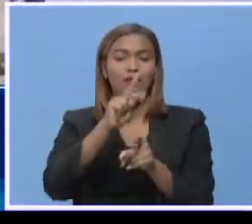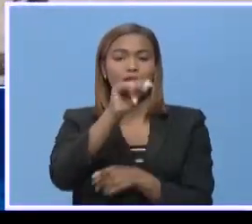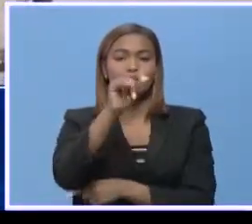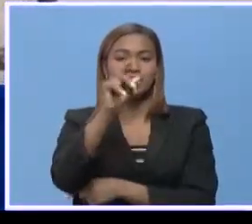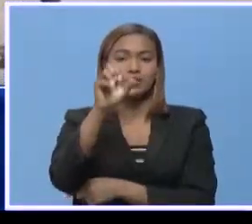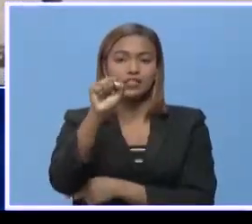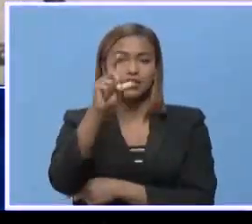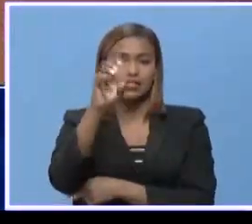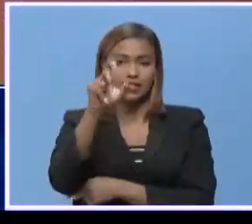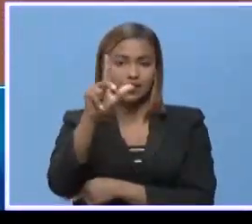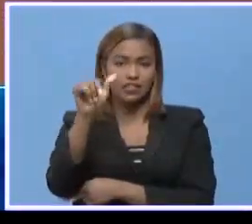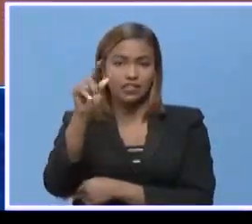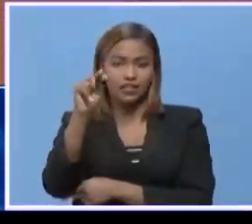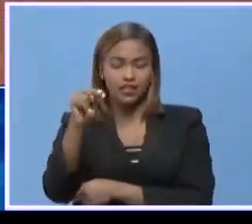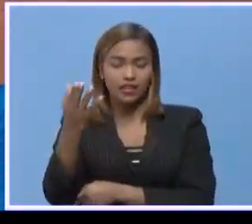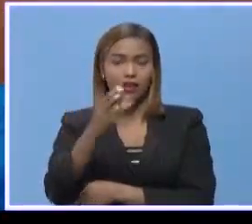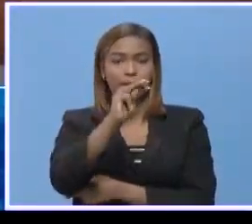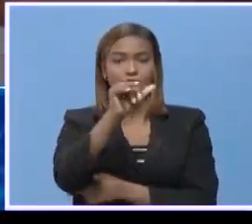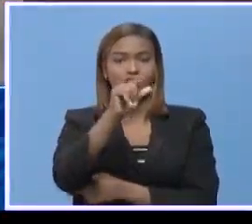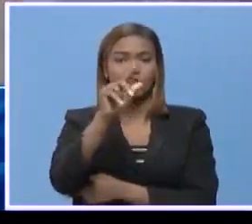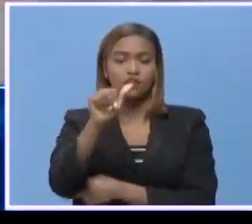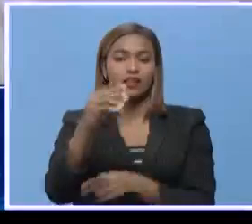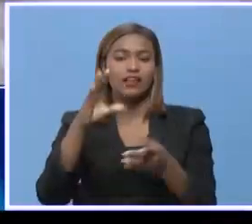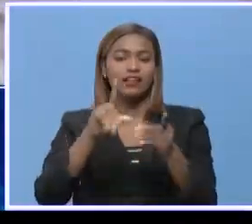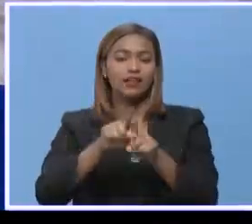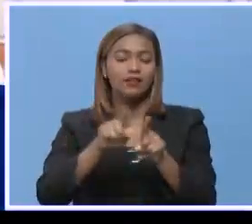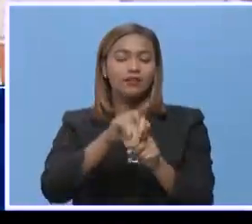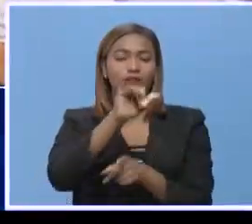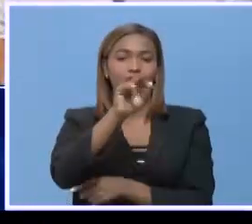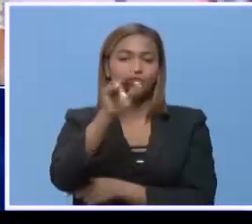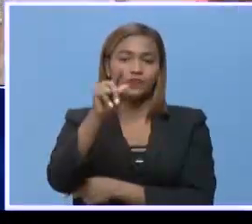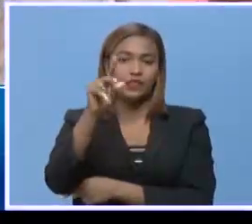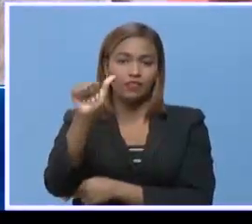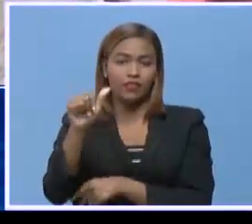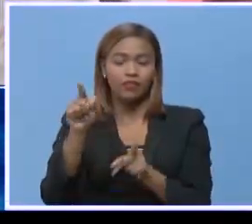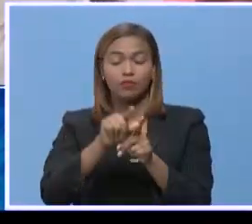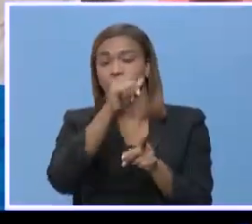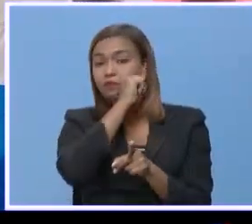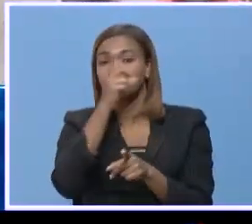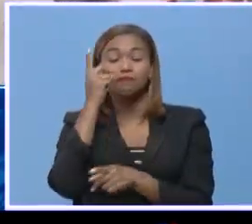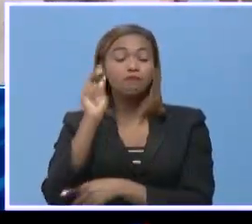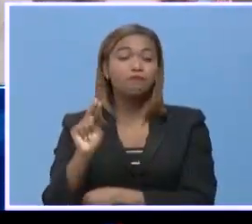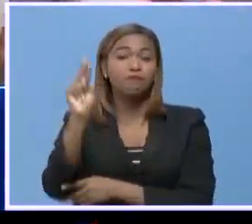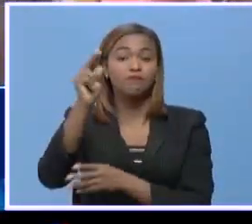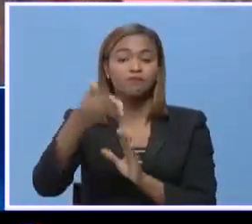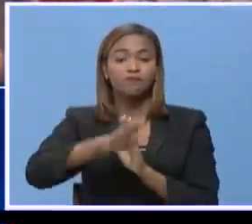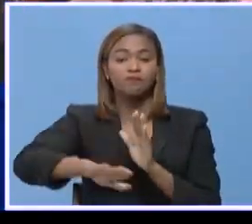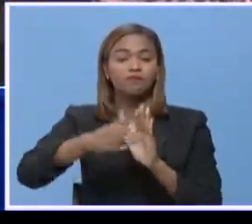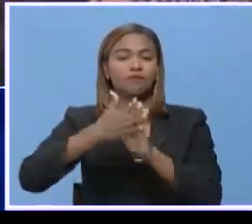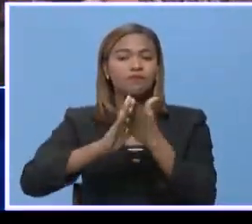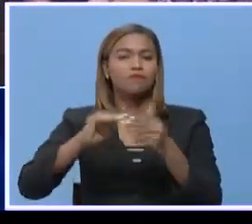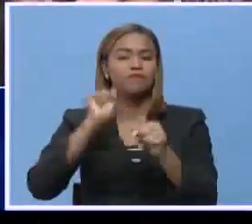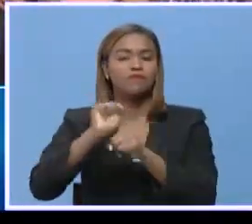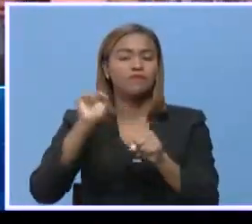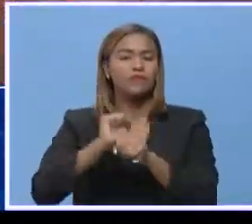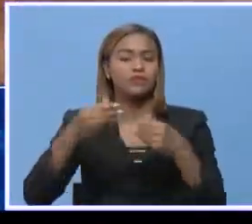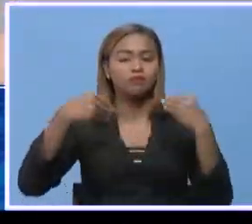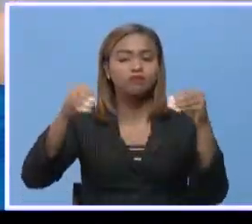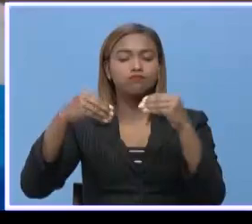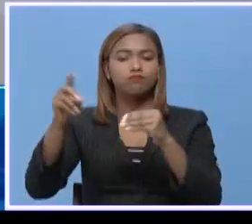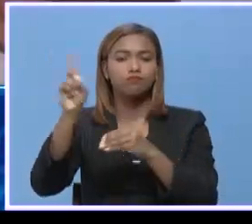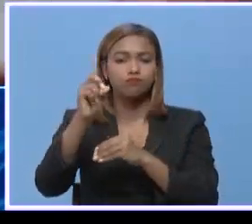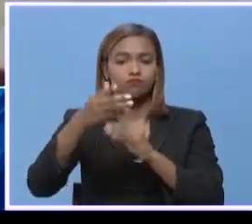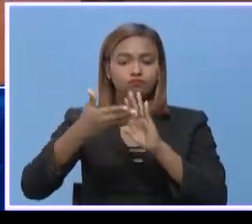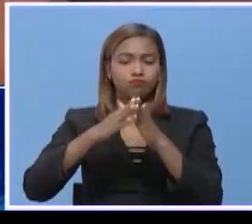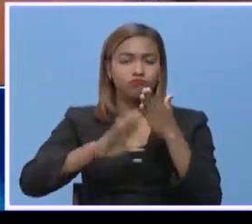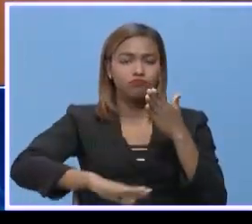Edén, Mendoza e Invivienda. Mientras que en el municipio Santo Domingo Norte, el operativo se desarrolló en los